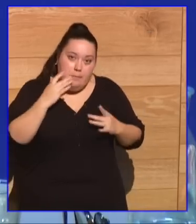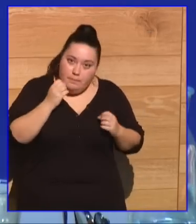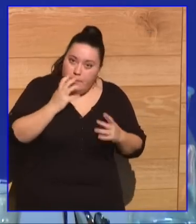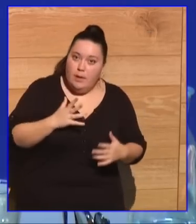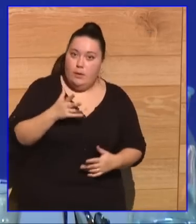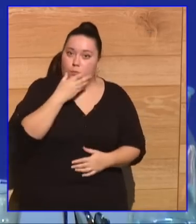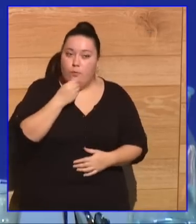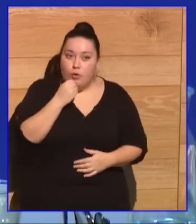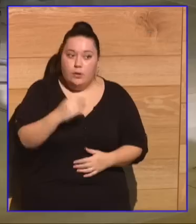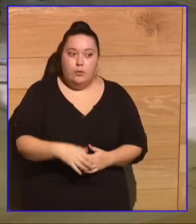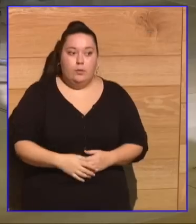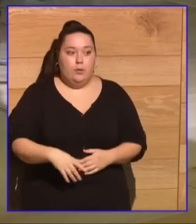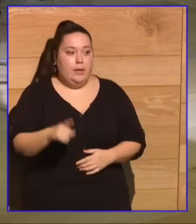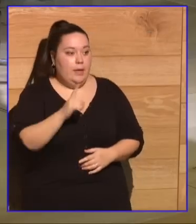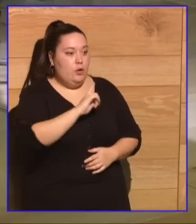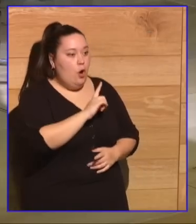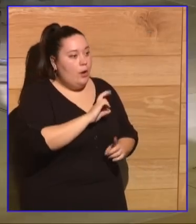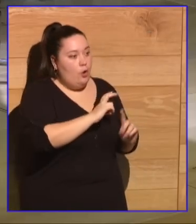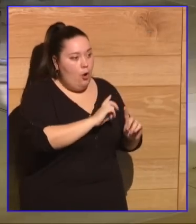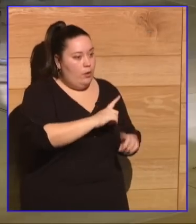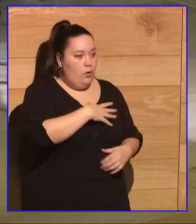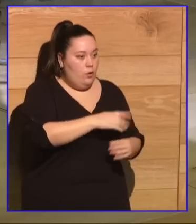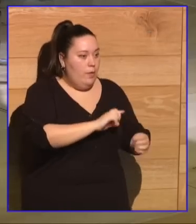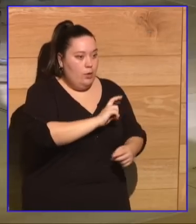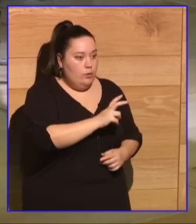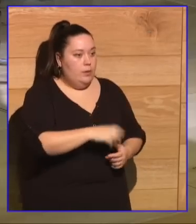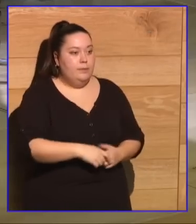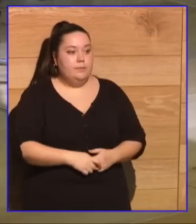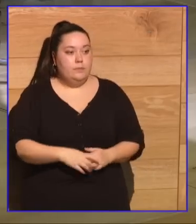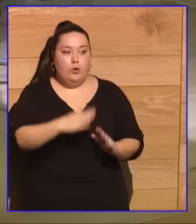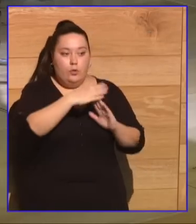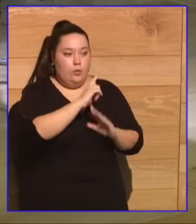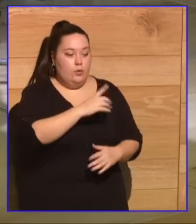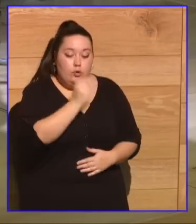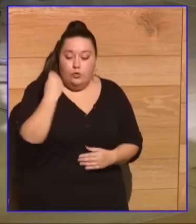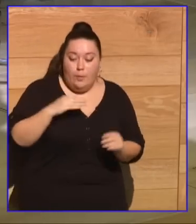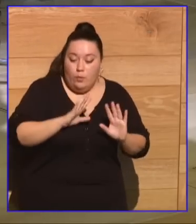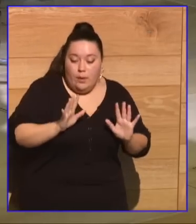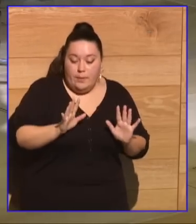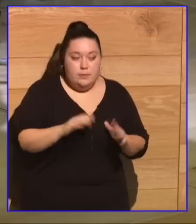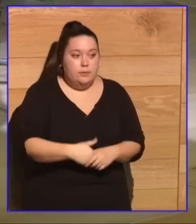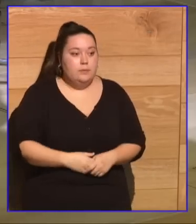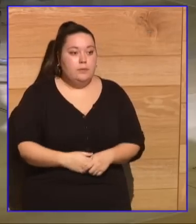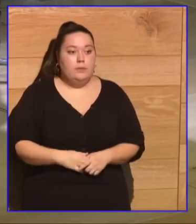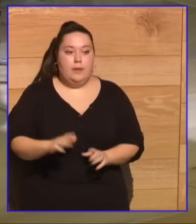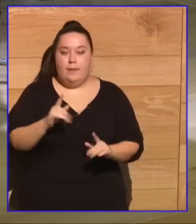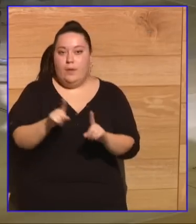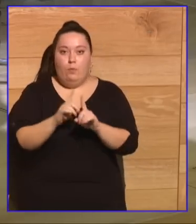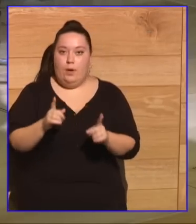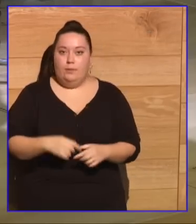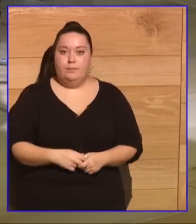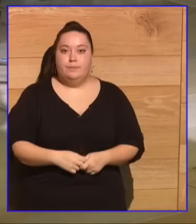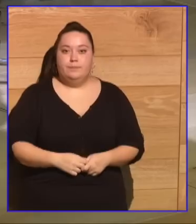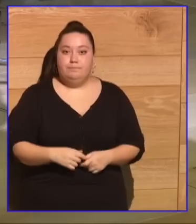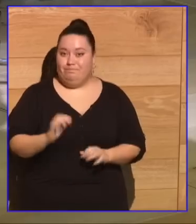voz que yo? quede bonito. No, Javi, es Vale, sin yo interrumpir. pregunto. Sin interrumpir. Artur, se pregunto, tío. Pero si Ya, no ya, tiene, ¿no? si no Ya. tiene- da igual, venga, no tiene ningún truco, pero